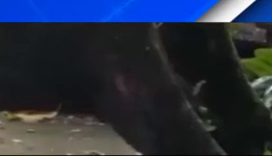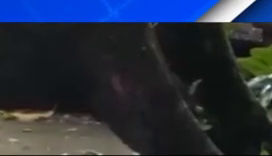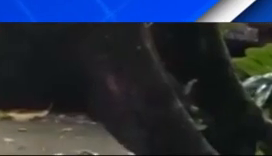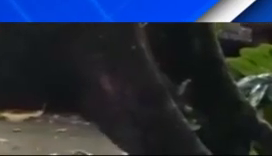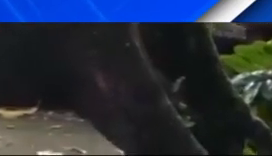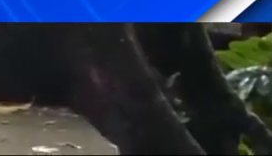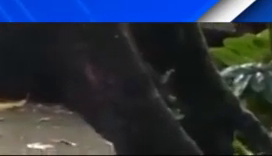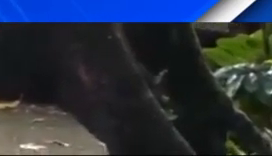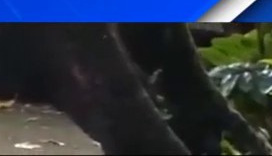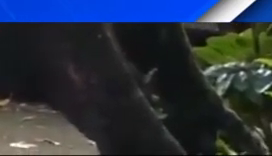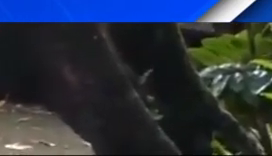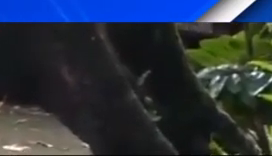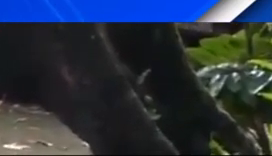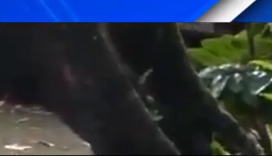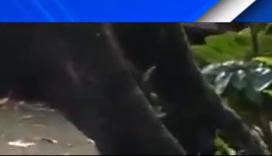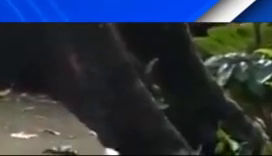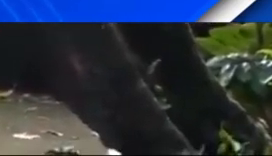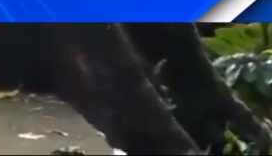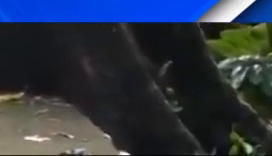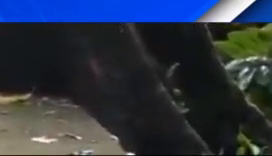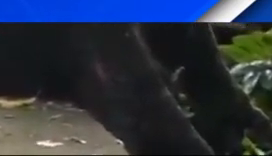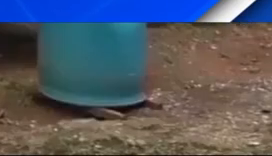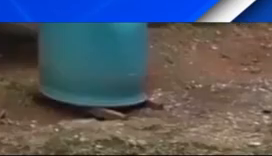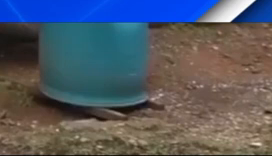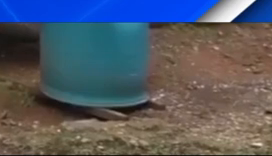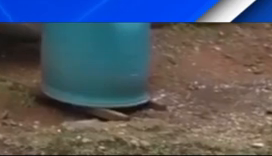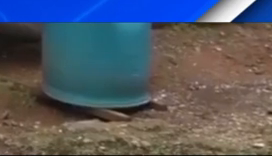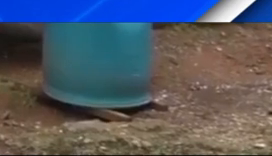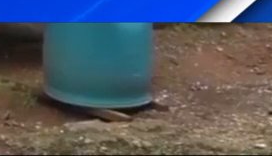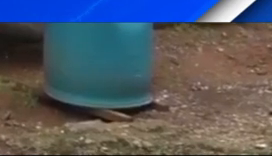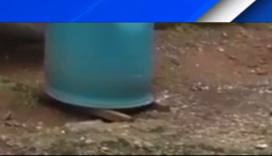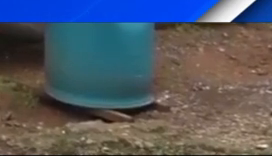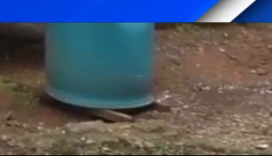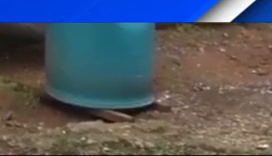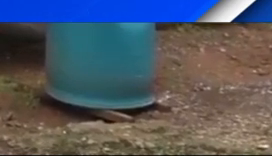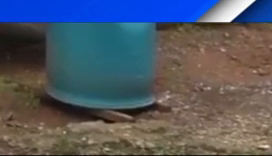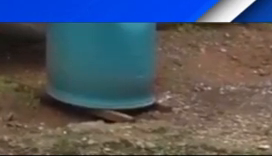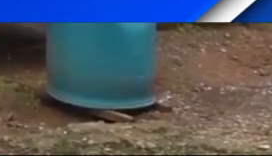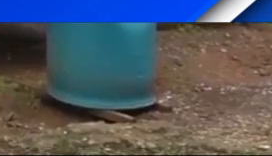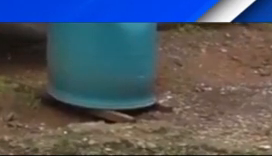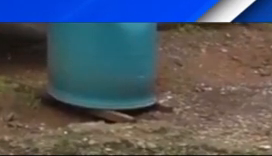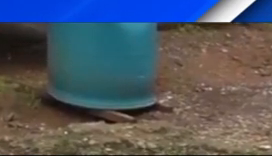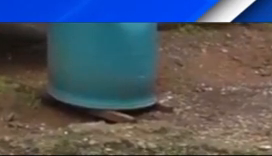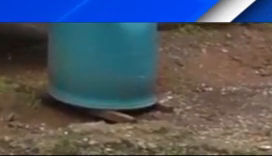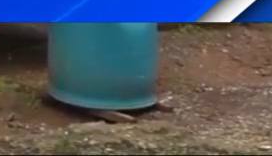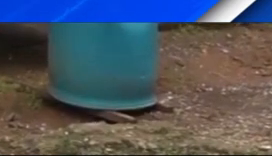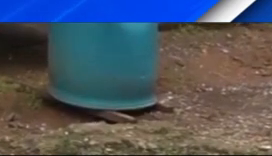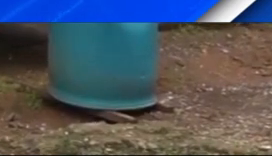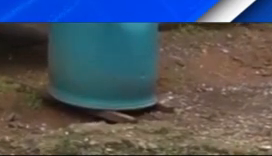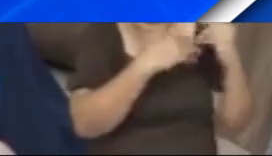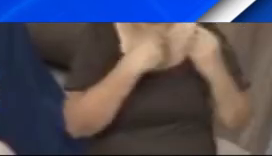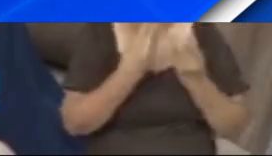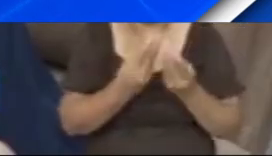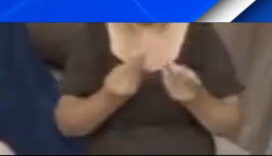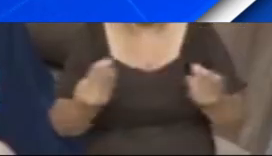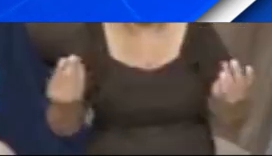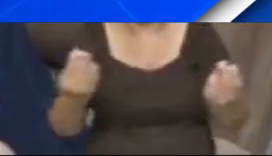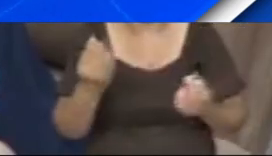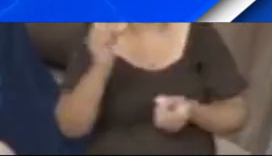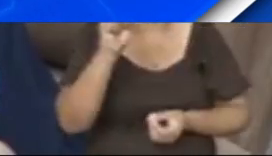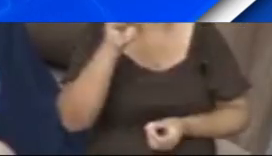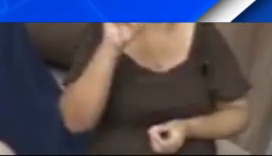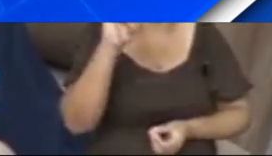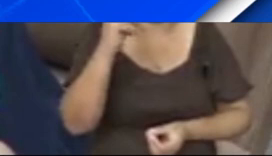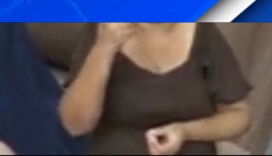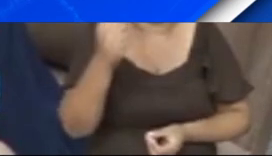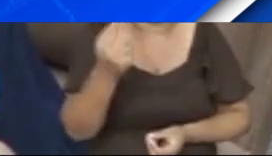Ley 445. El régimen propiedad comunal de los pueblos indígenas y comunidades